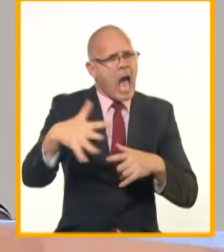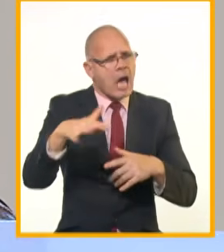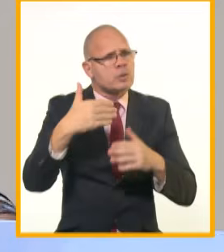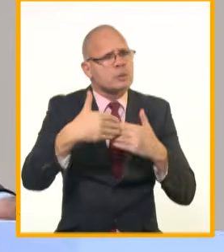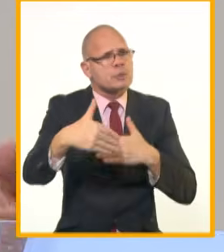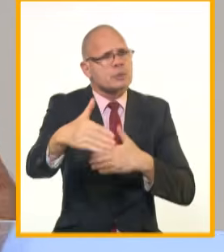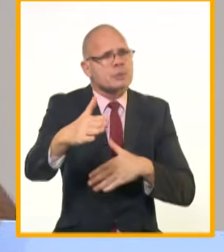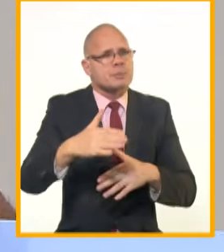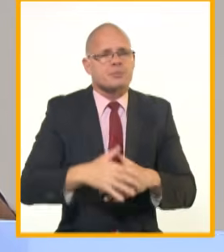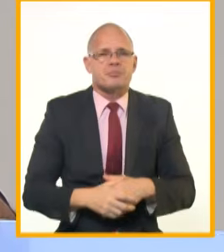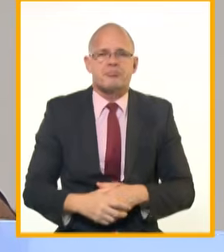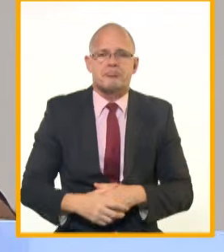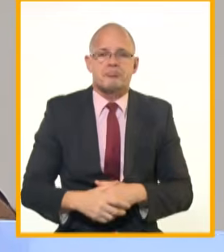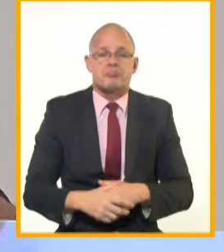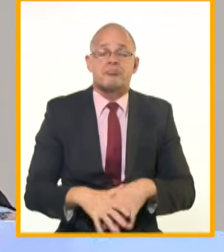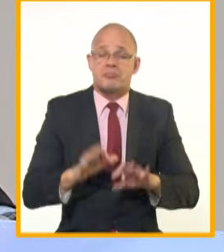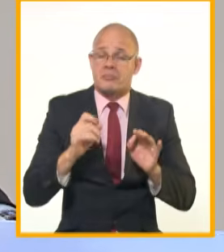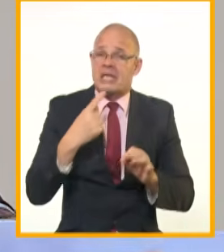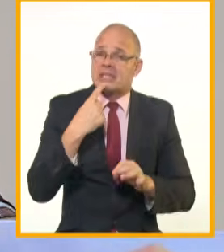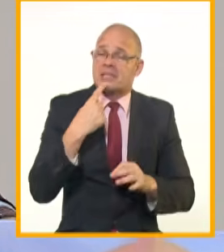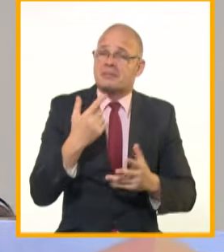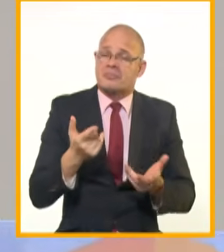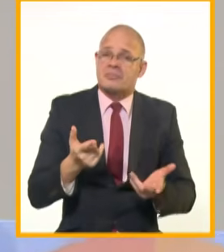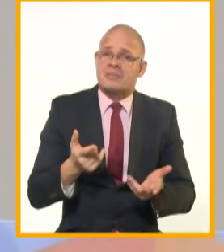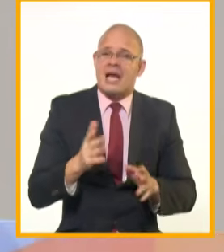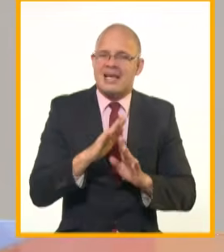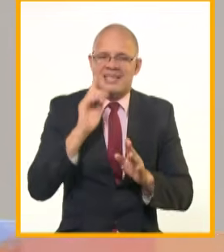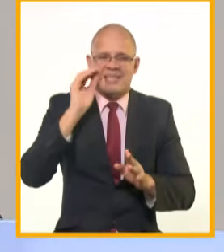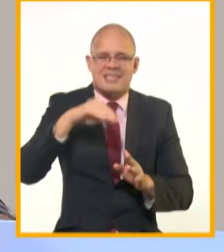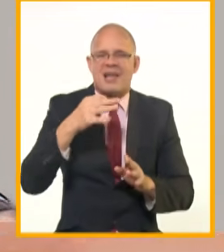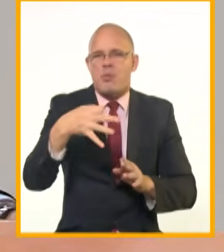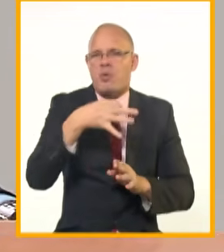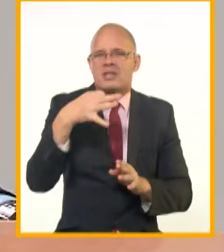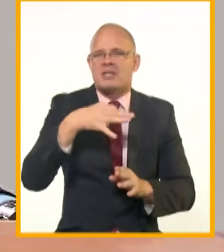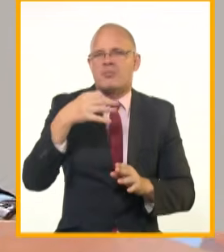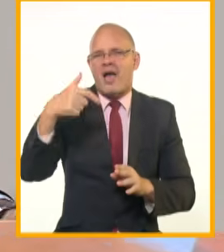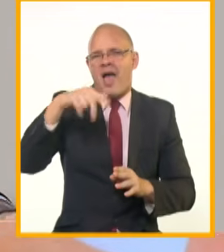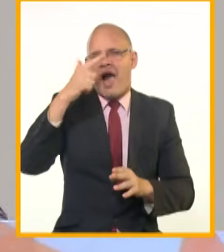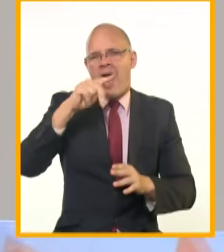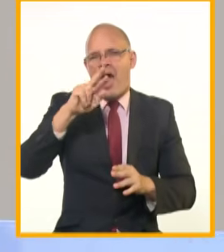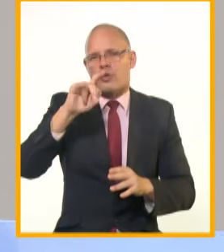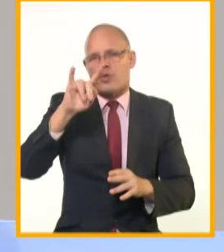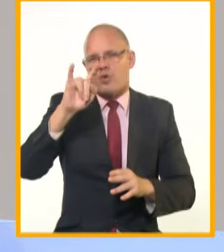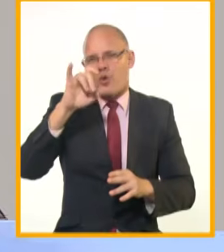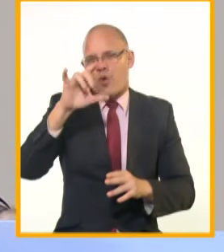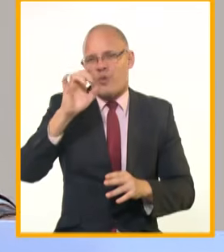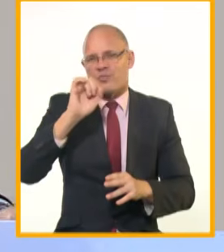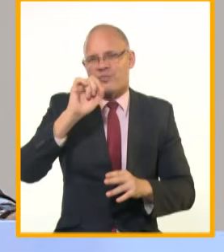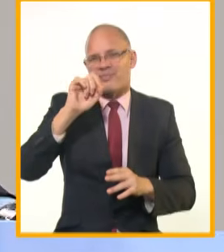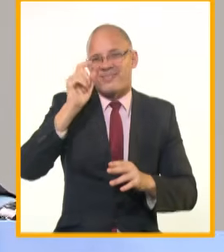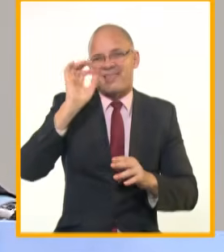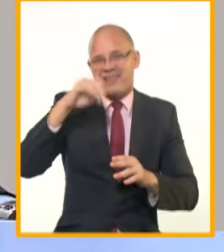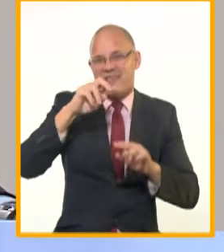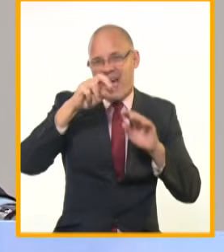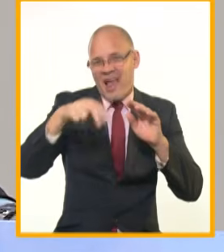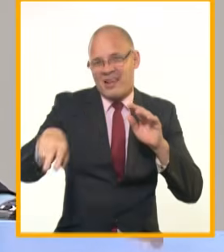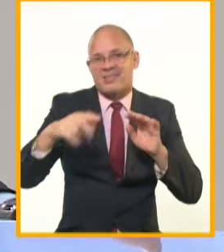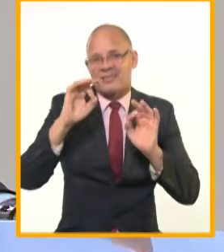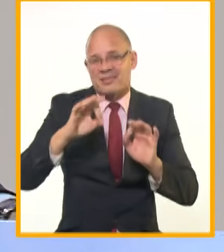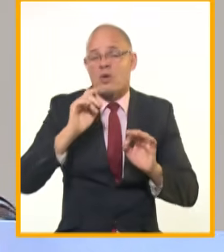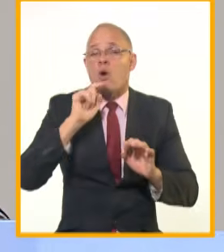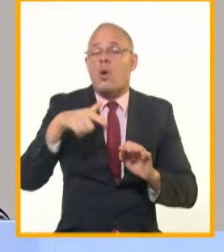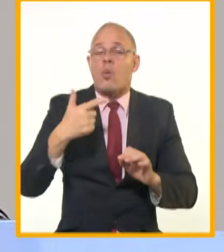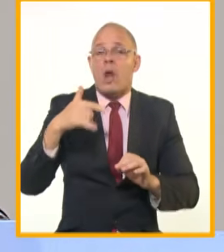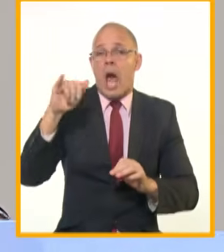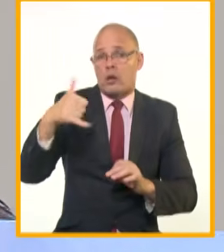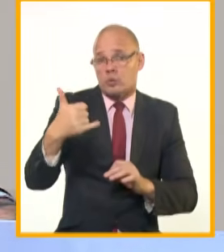hemos logrado. Esto mismo que salía aquí de las escaleras de Jaruco es un anhelo de la población mayabequense y de parte de la población, ¿por qué no también